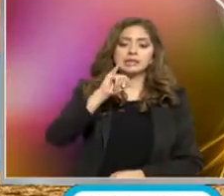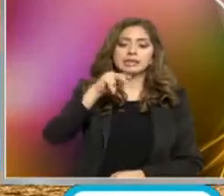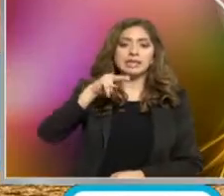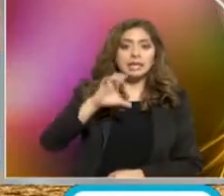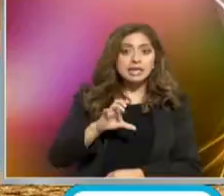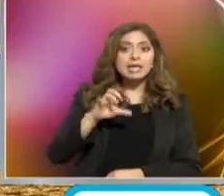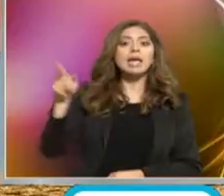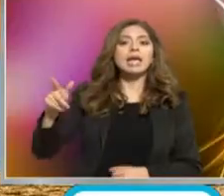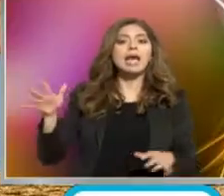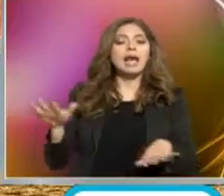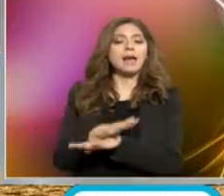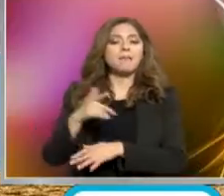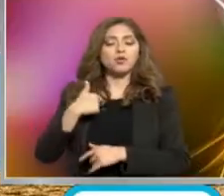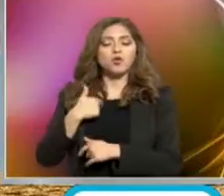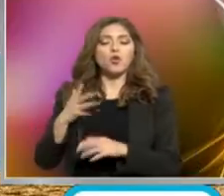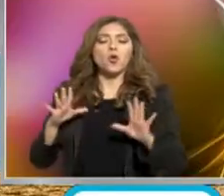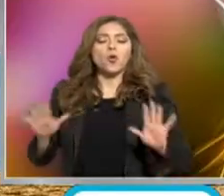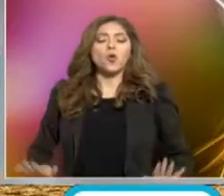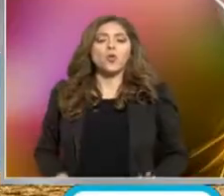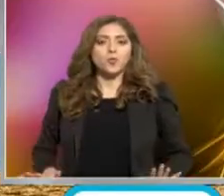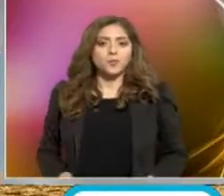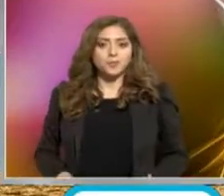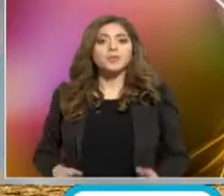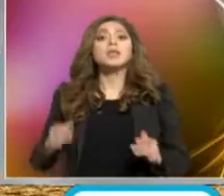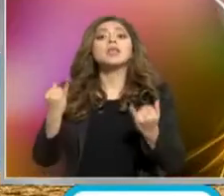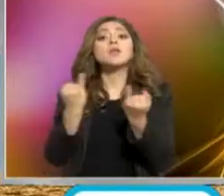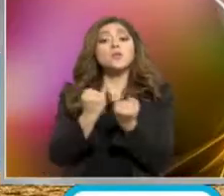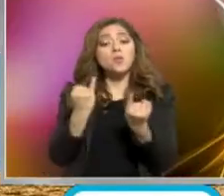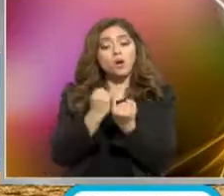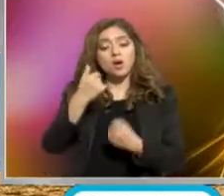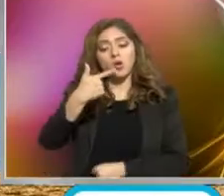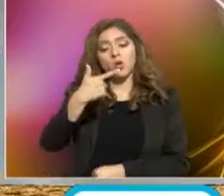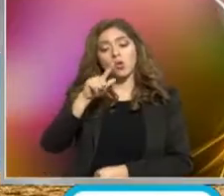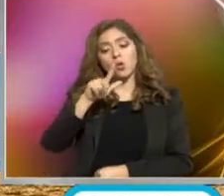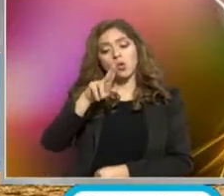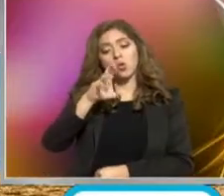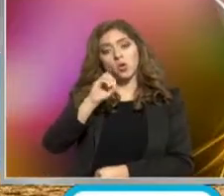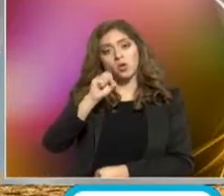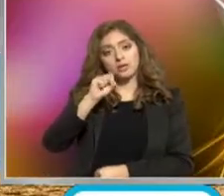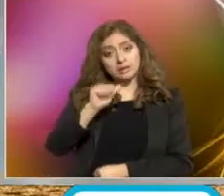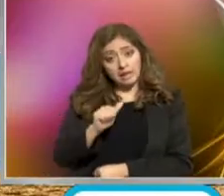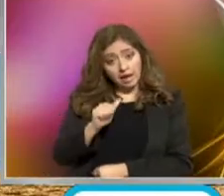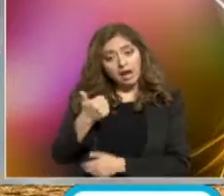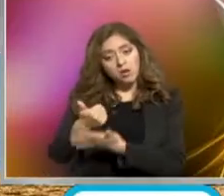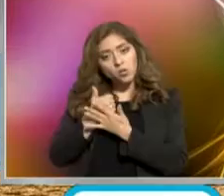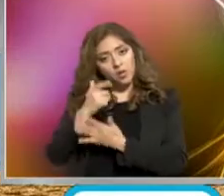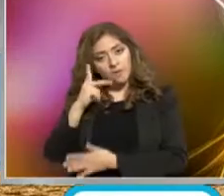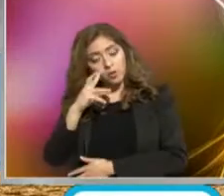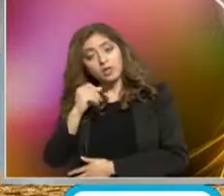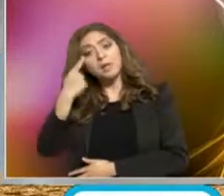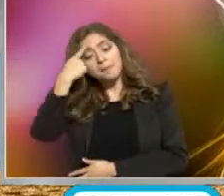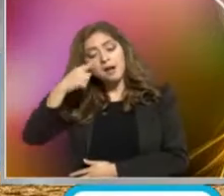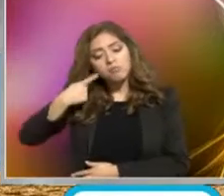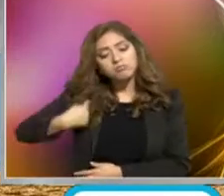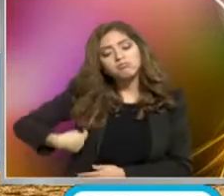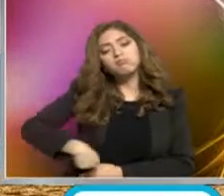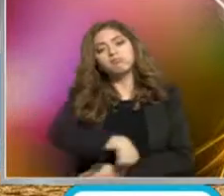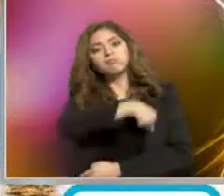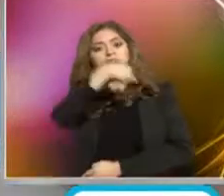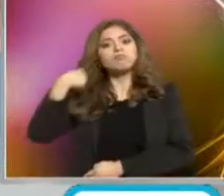ánimo y también ayudan a regular la glucosa, la proteína, ¿no? Sí. Entonces, esto va a permitir que la energía esté muchísimo más